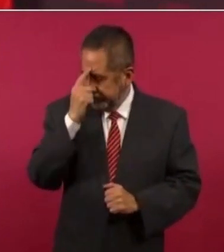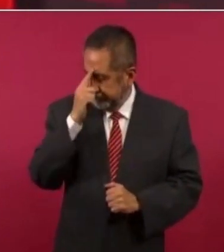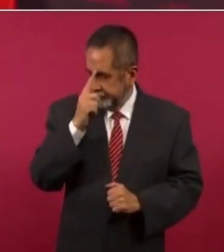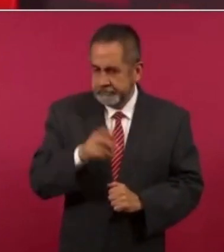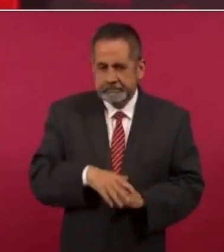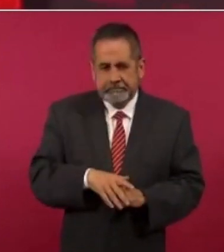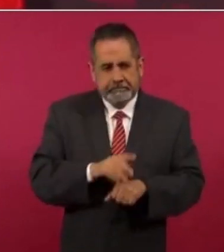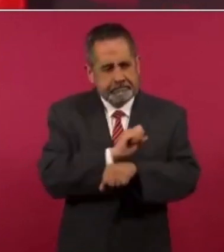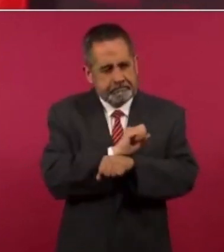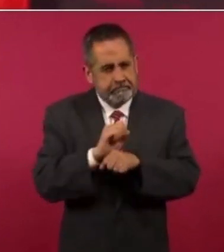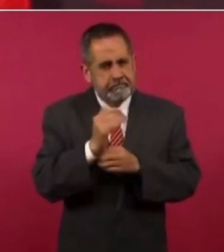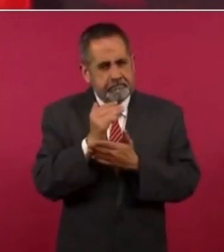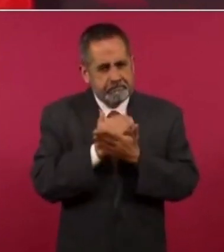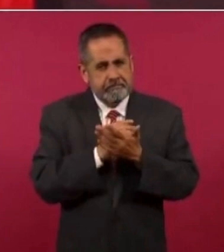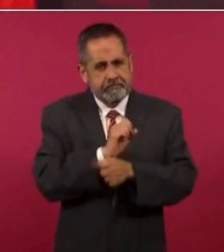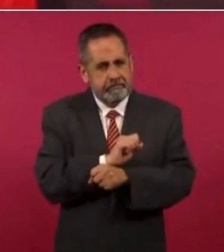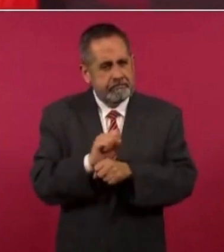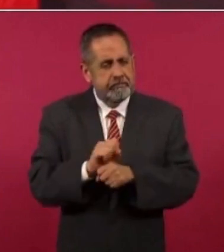quiero suavizarla.